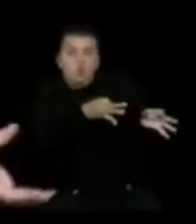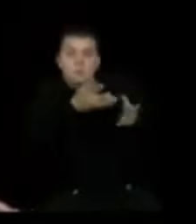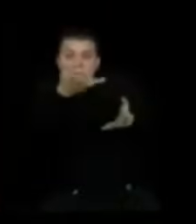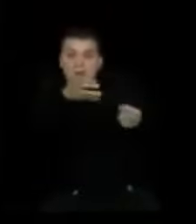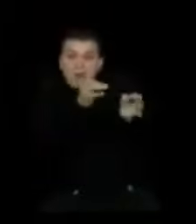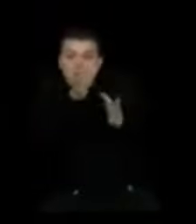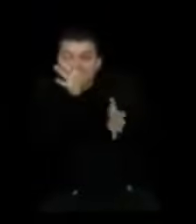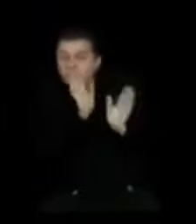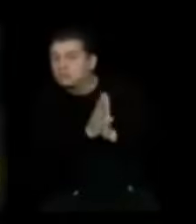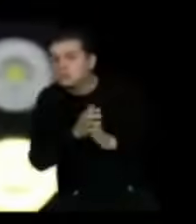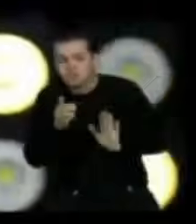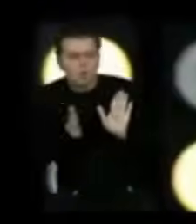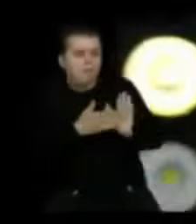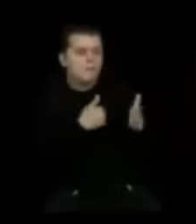puedo comprobar, pero lo creo.